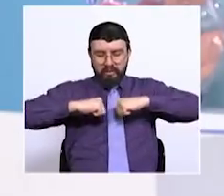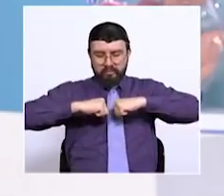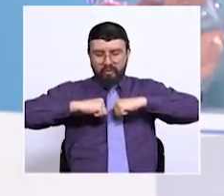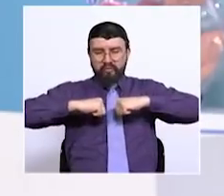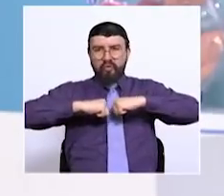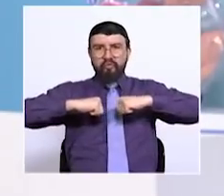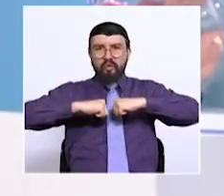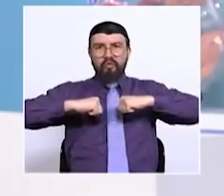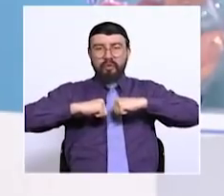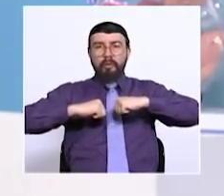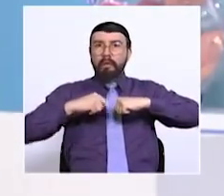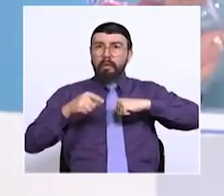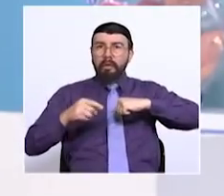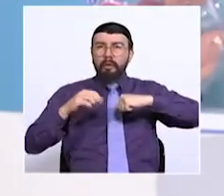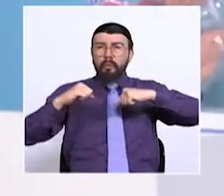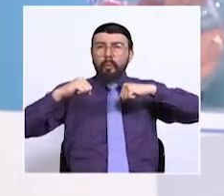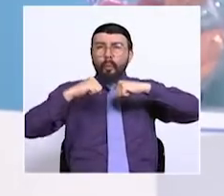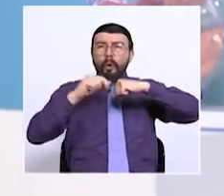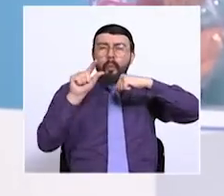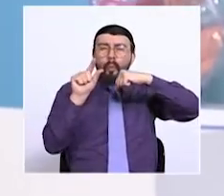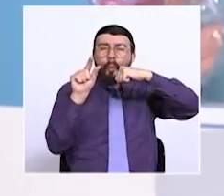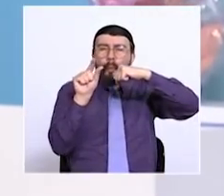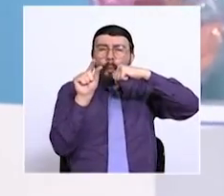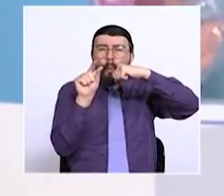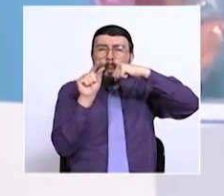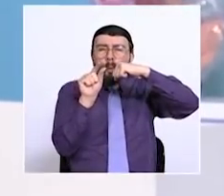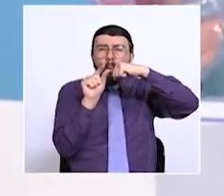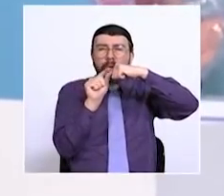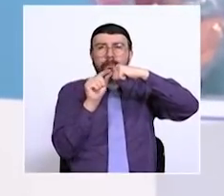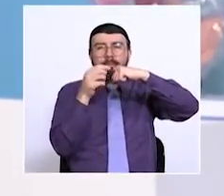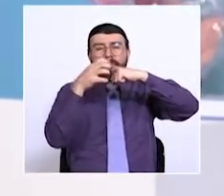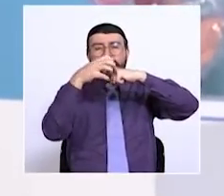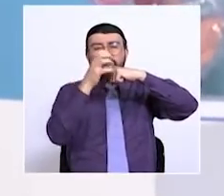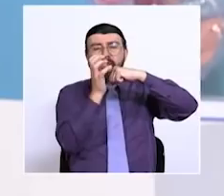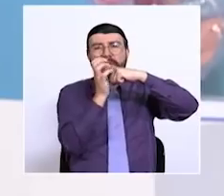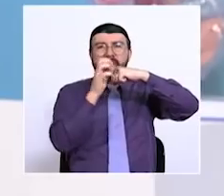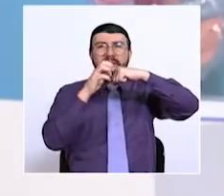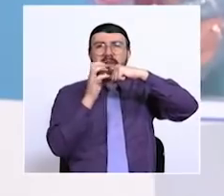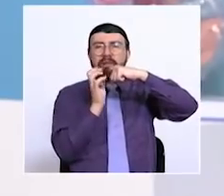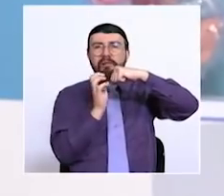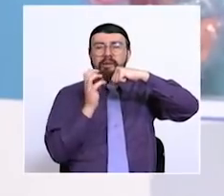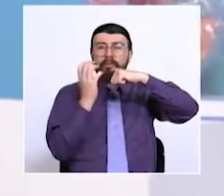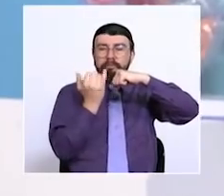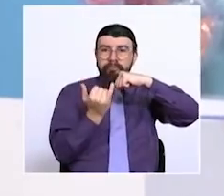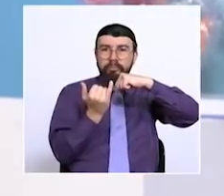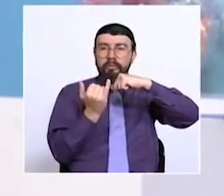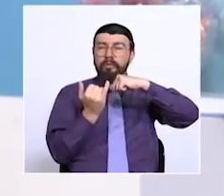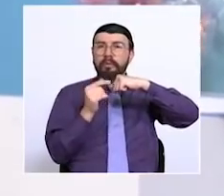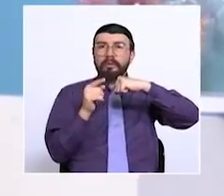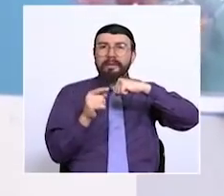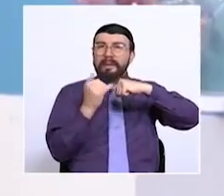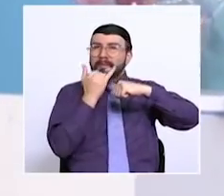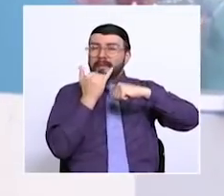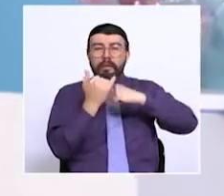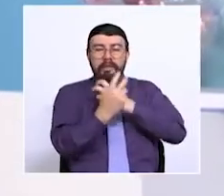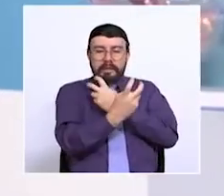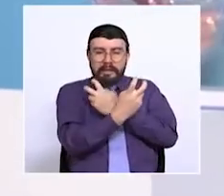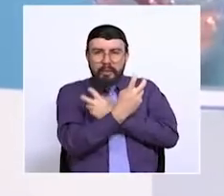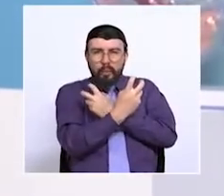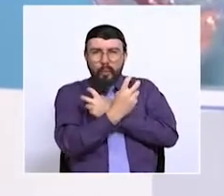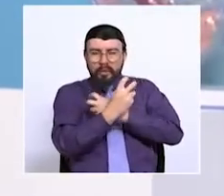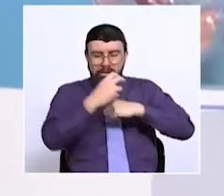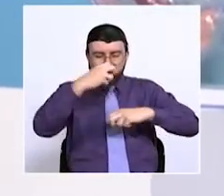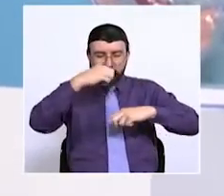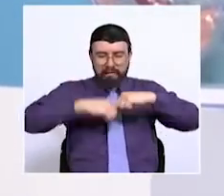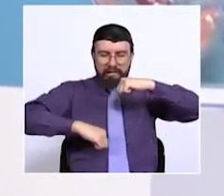estos materiales, estas carillas se vuelven rugosas. Entonces, el huesecillo que tiene que rozar con uno para hacer